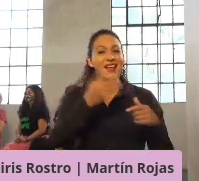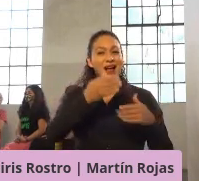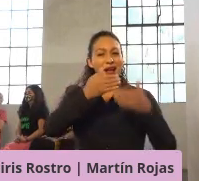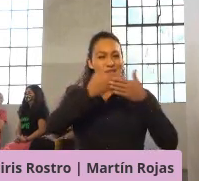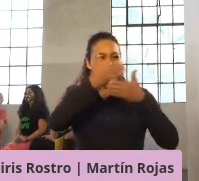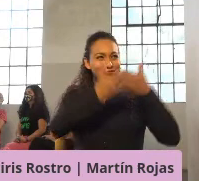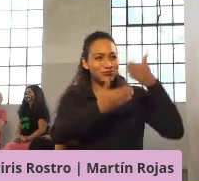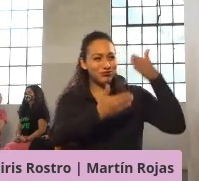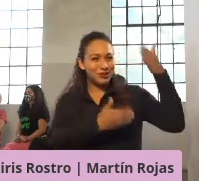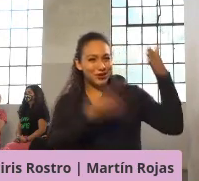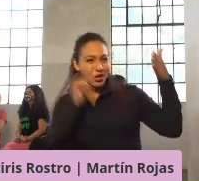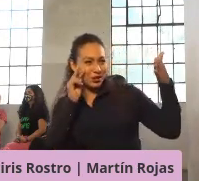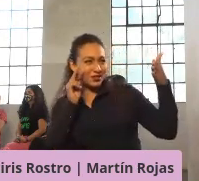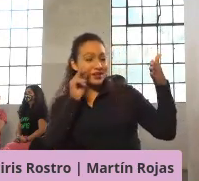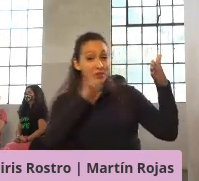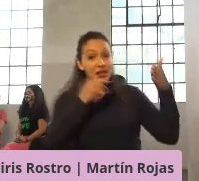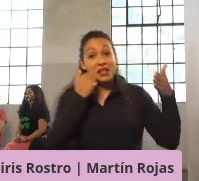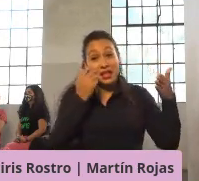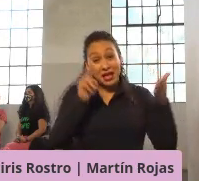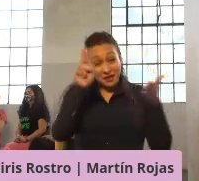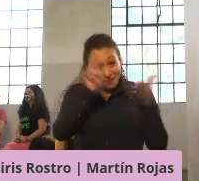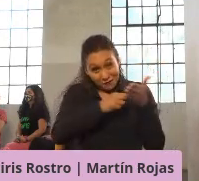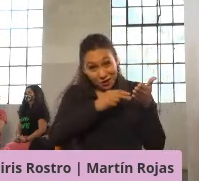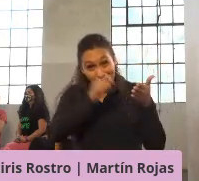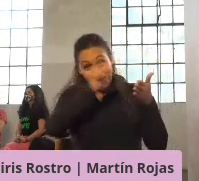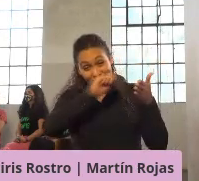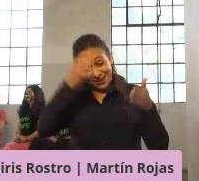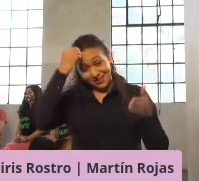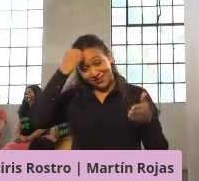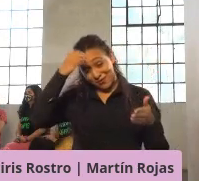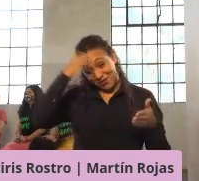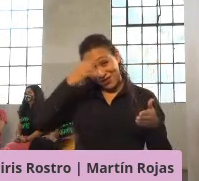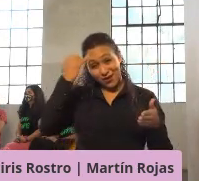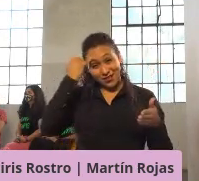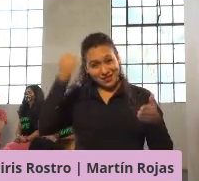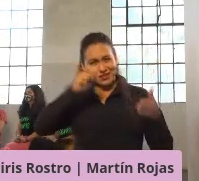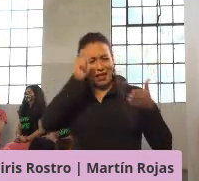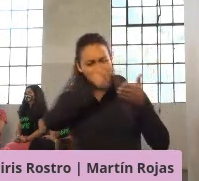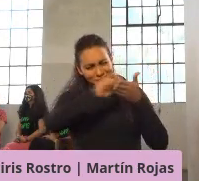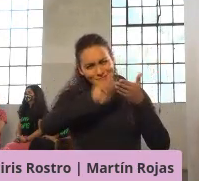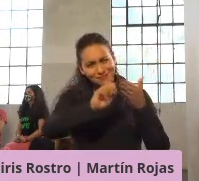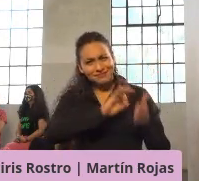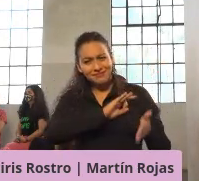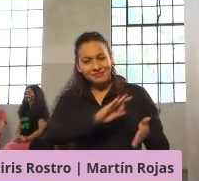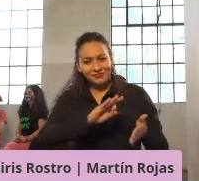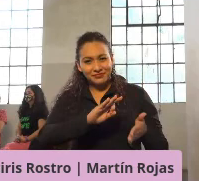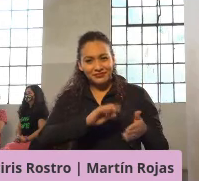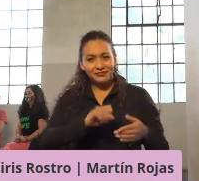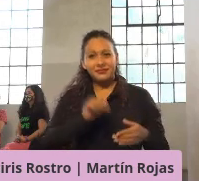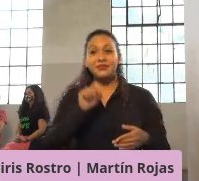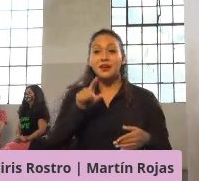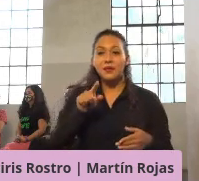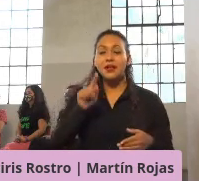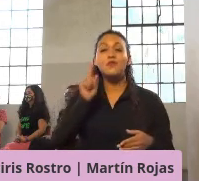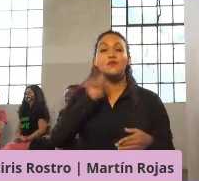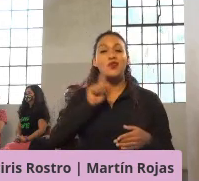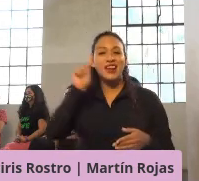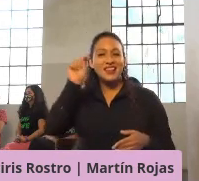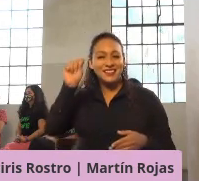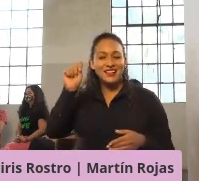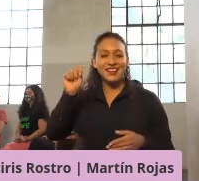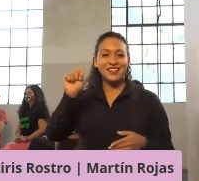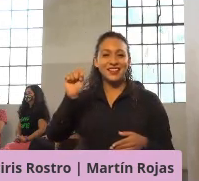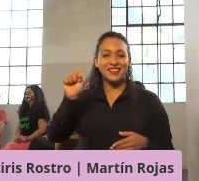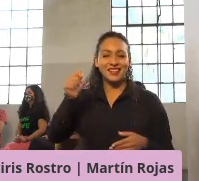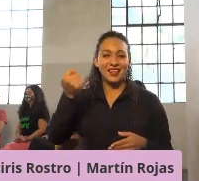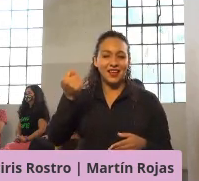y que ustedes también pueden pasar a firmar. Y por último, tenemos una activación también de las chicas del Tecnológico de Monterrey, que